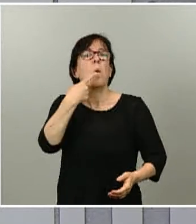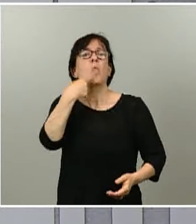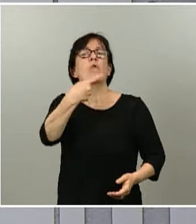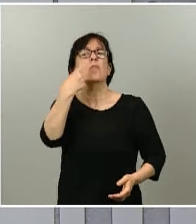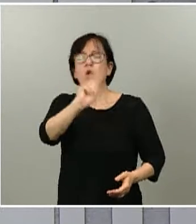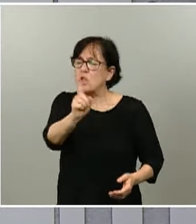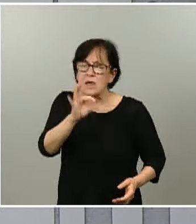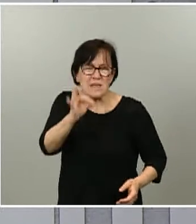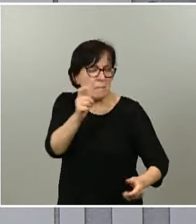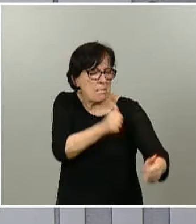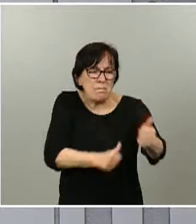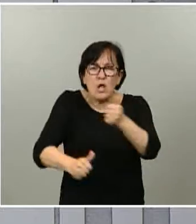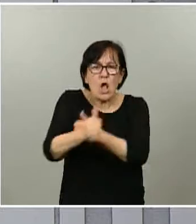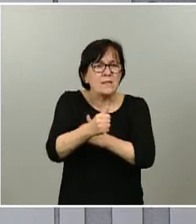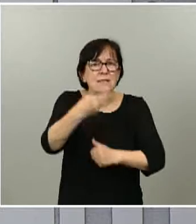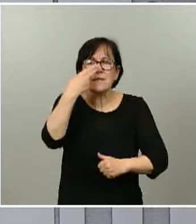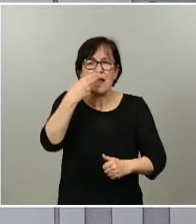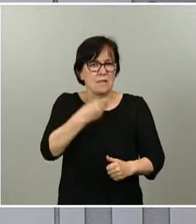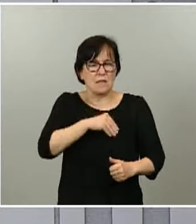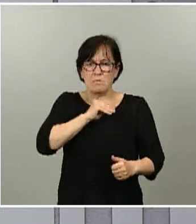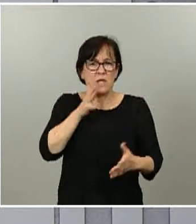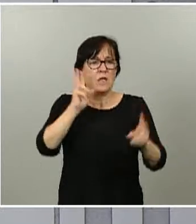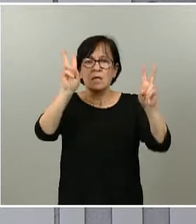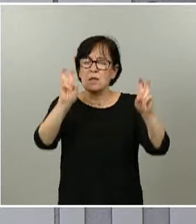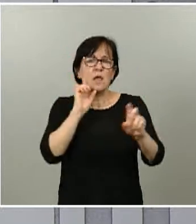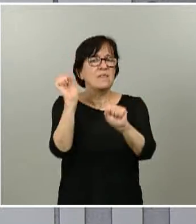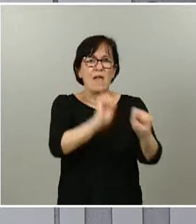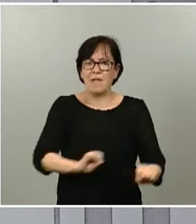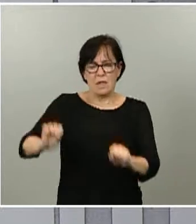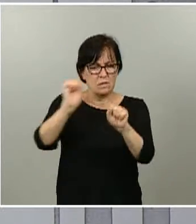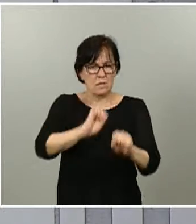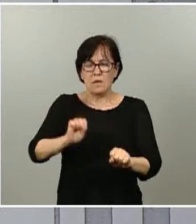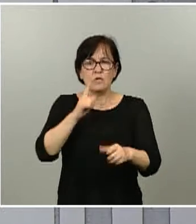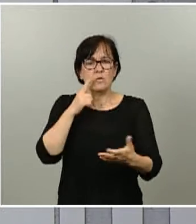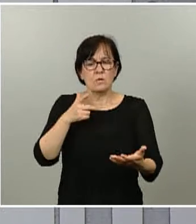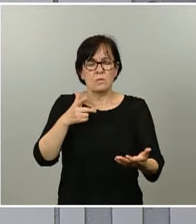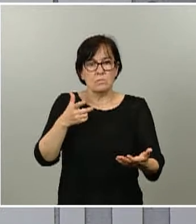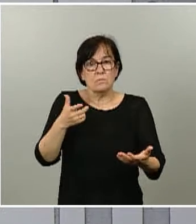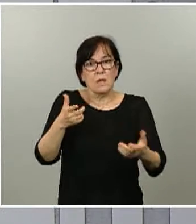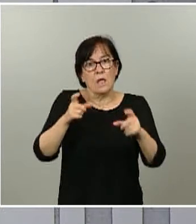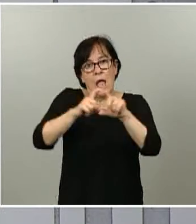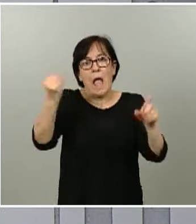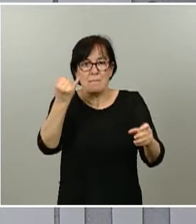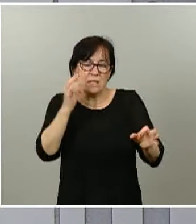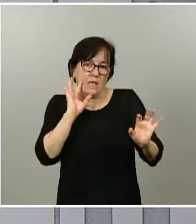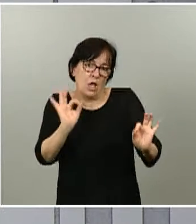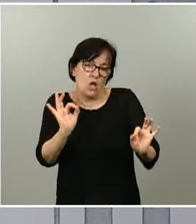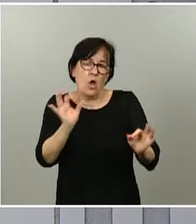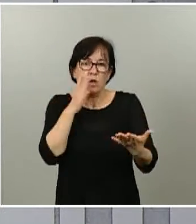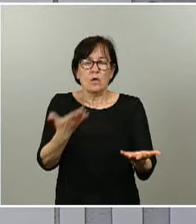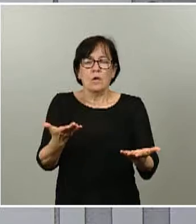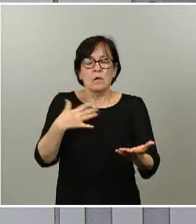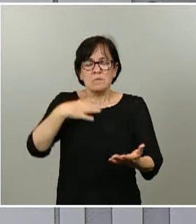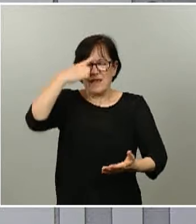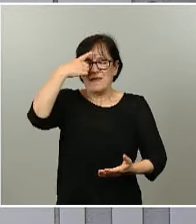a cualquier otra cuestión, defendiendo legítimamente los intereses empresariales y, por tanto, estoy convencida de que sabe que en